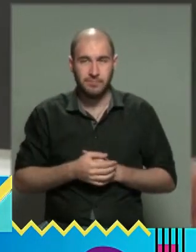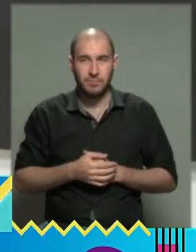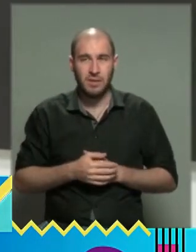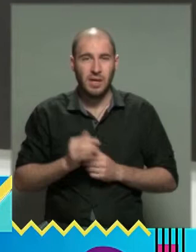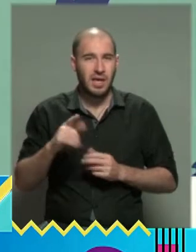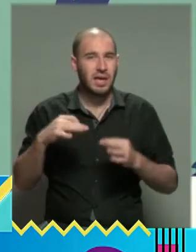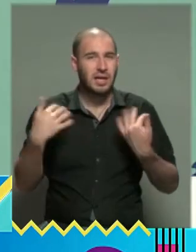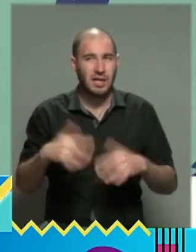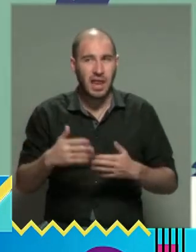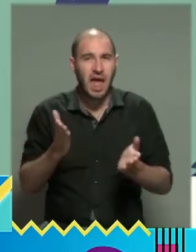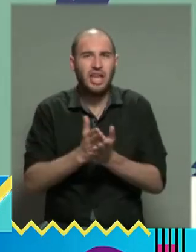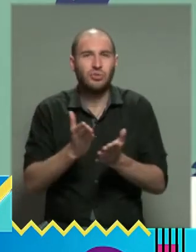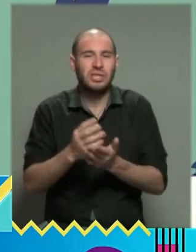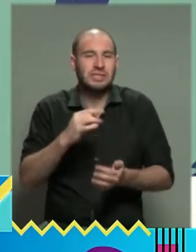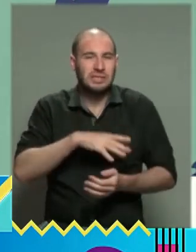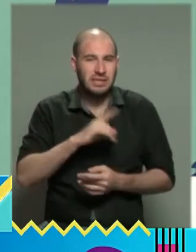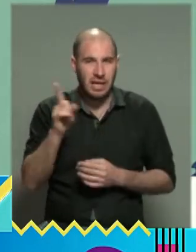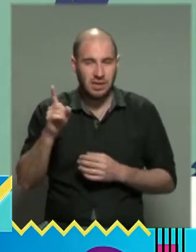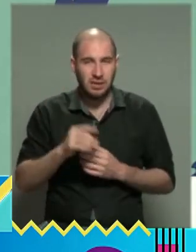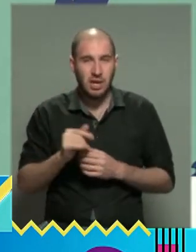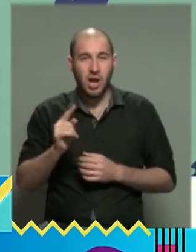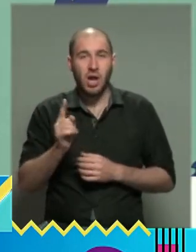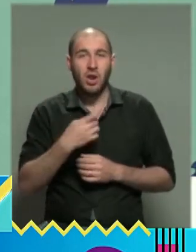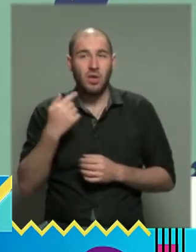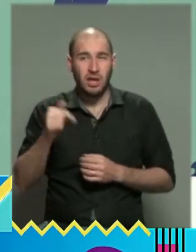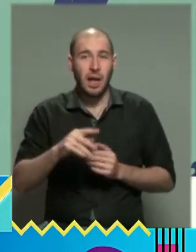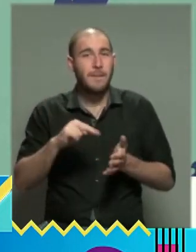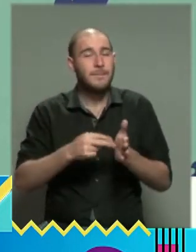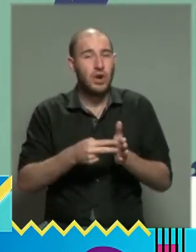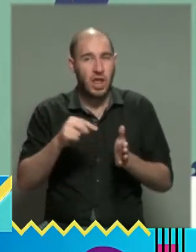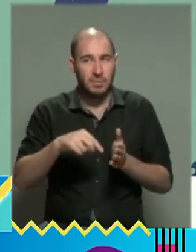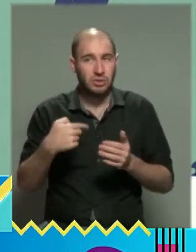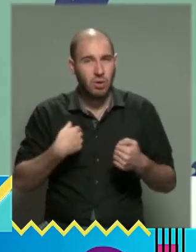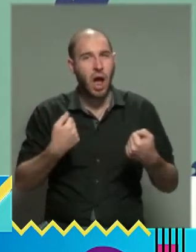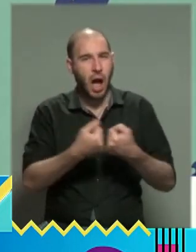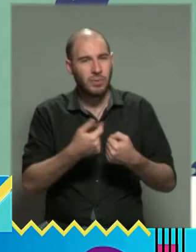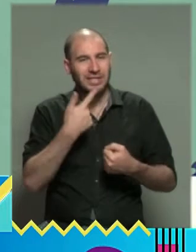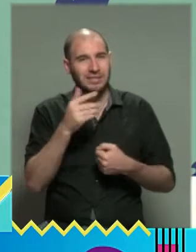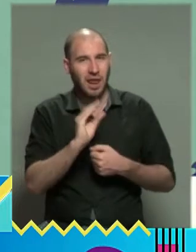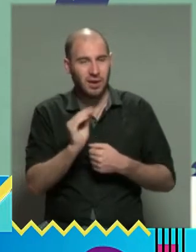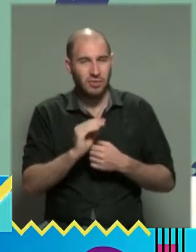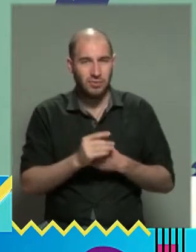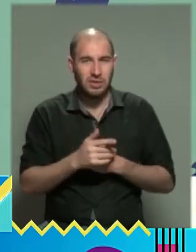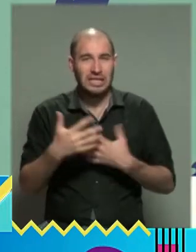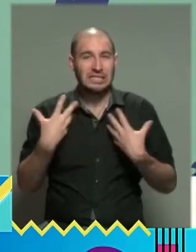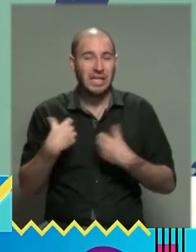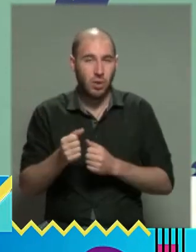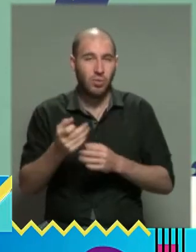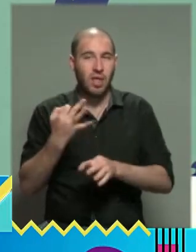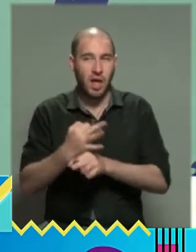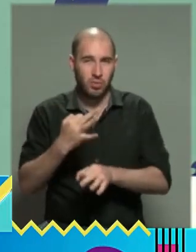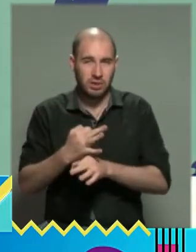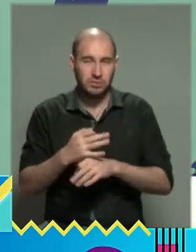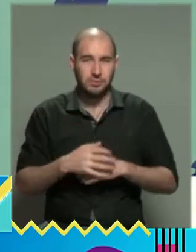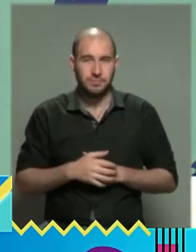es muy cara estudiar en Chile. Entonces nosotros tenemos este problema. Yo coincido con el senador que la salud y la